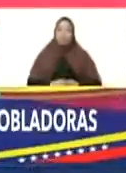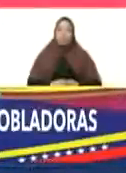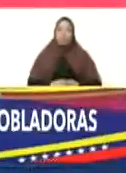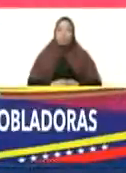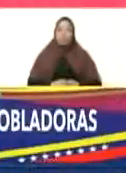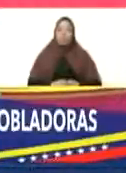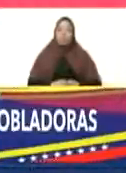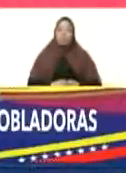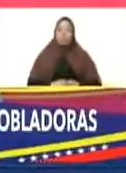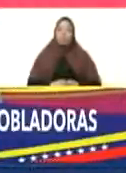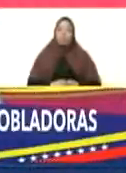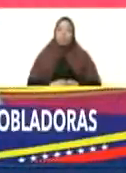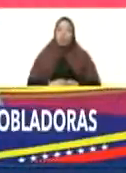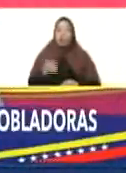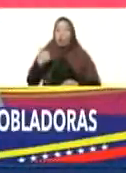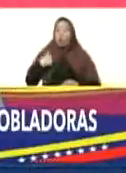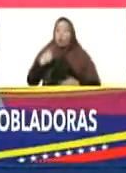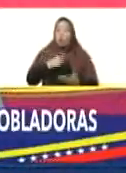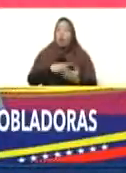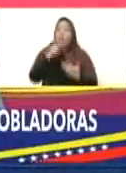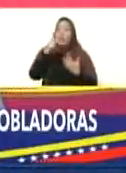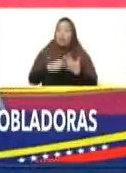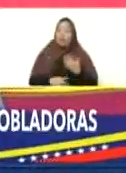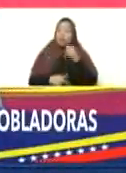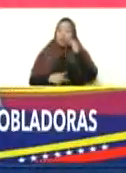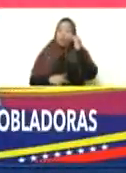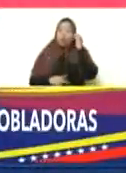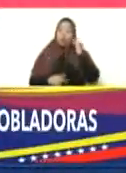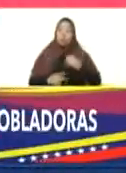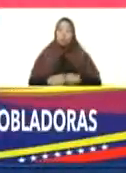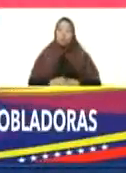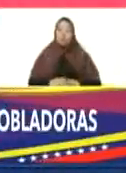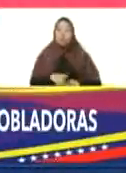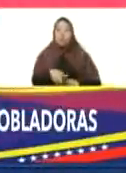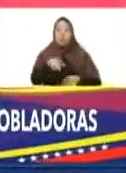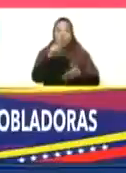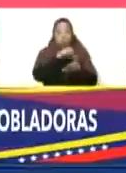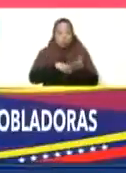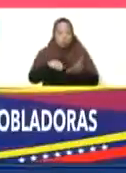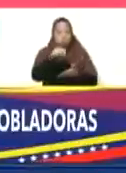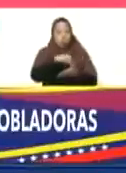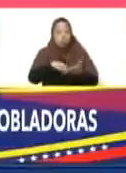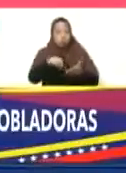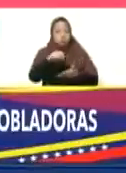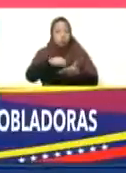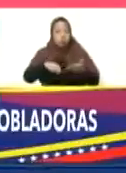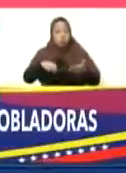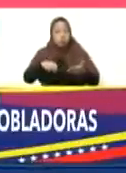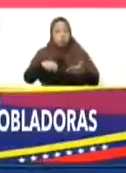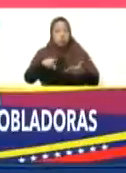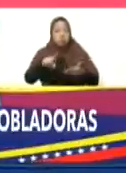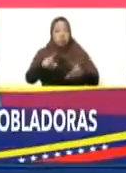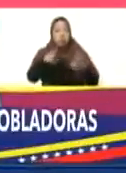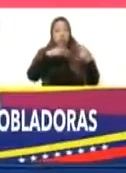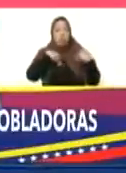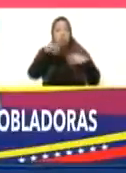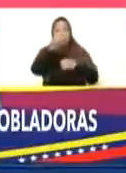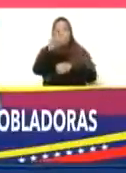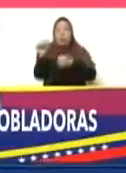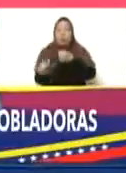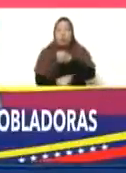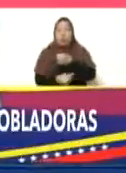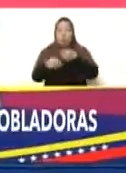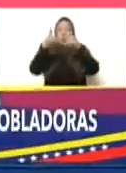y lo que plantean habilidad yo tomé nota bueno encargó a la vicepresidente